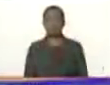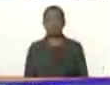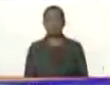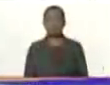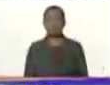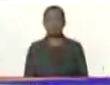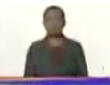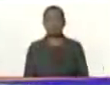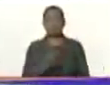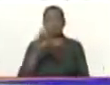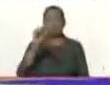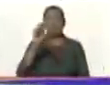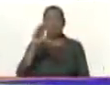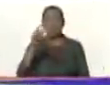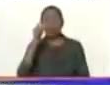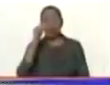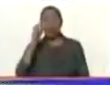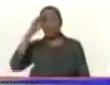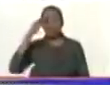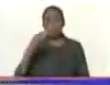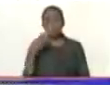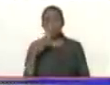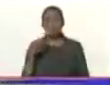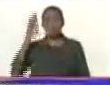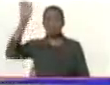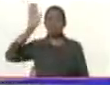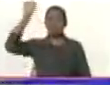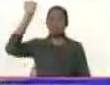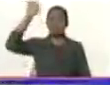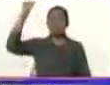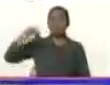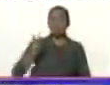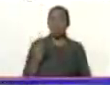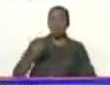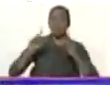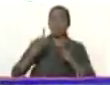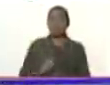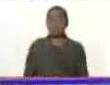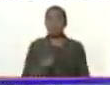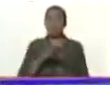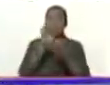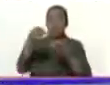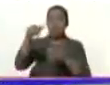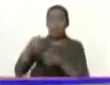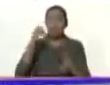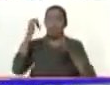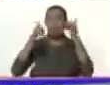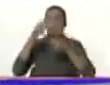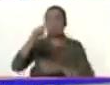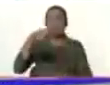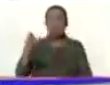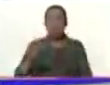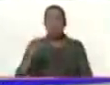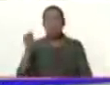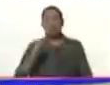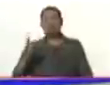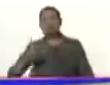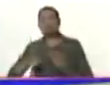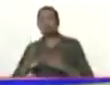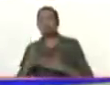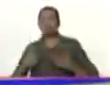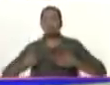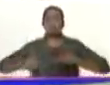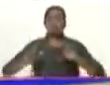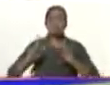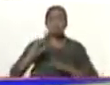Escalona, el capitán Escalona levanta la mano. ¿Dejamos Escalona aquí en la rumba? ¿Le doy